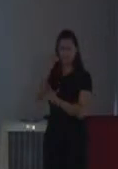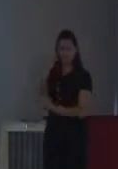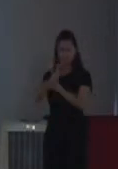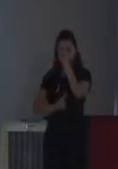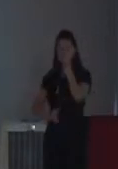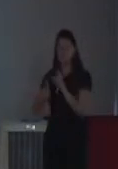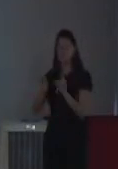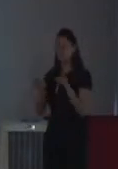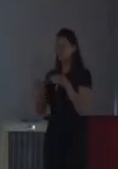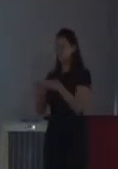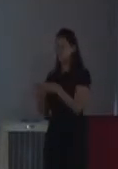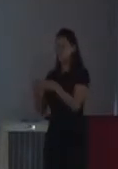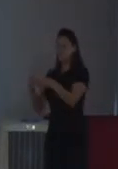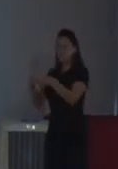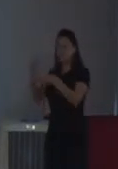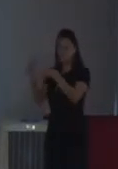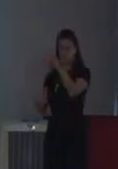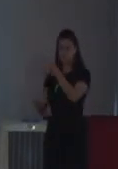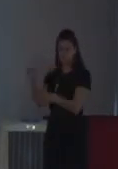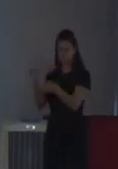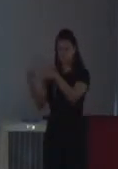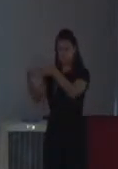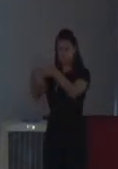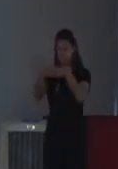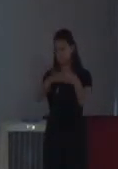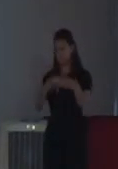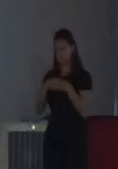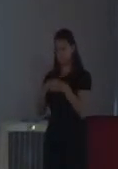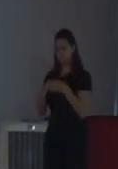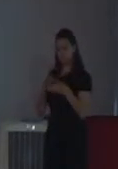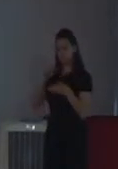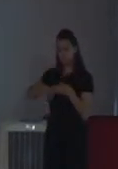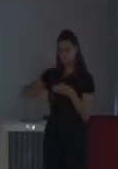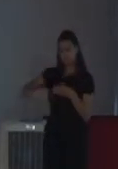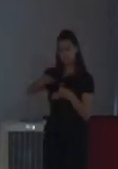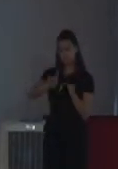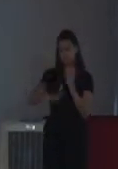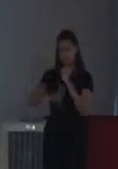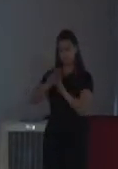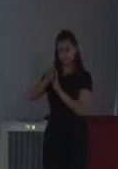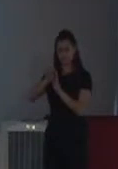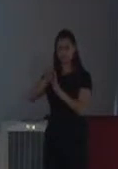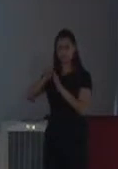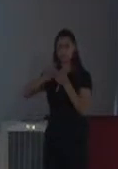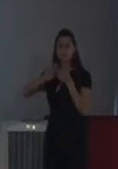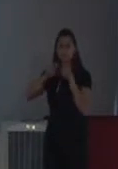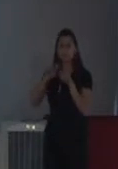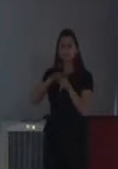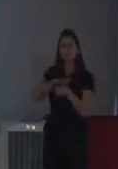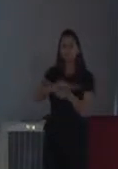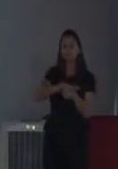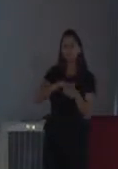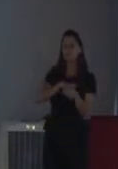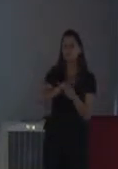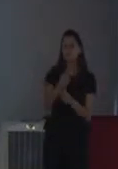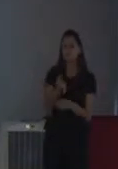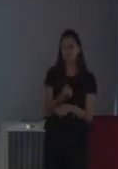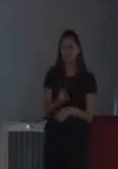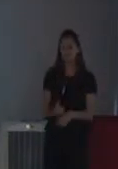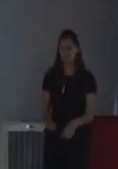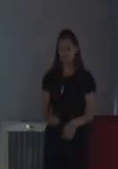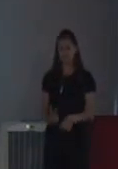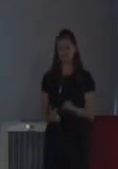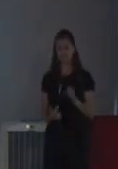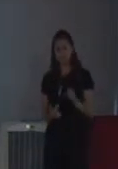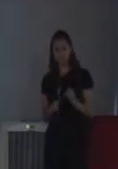organismos jurisdiccionales, ¿sí?, desarrollan en marco de los casos específicos que se presentan